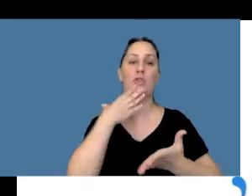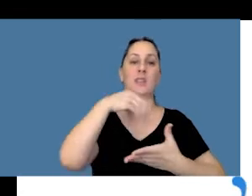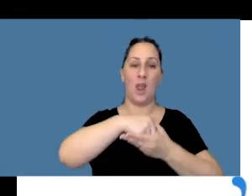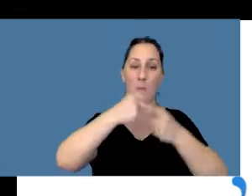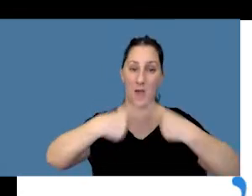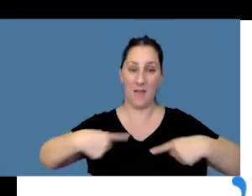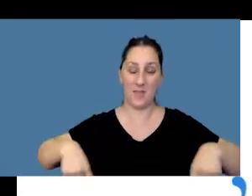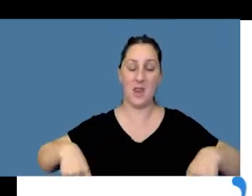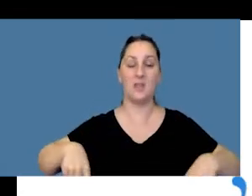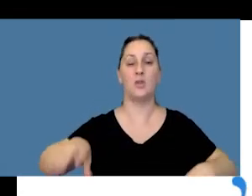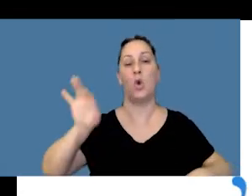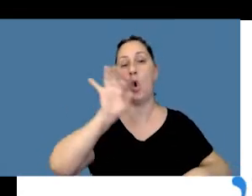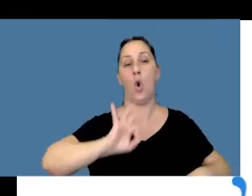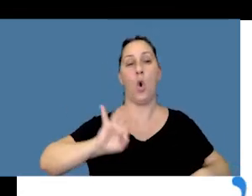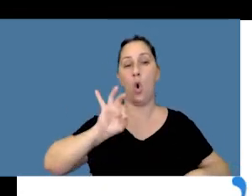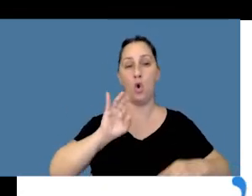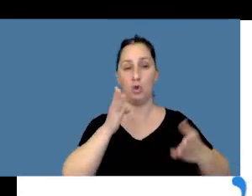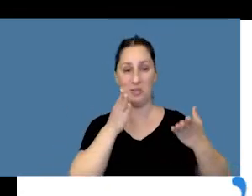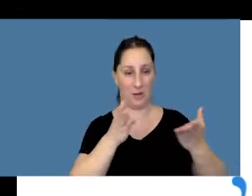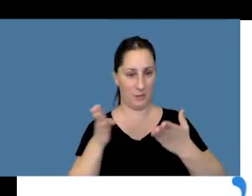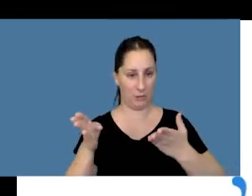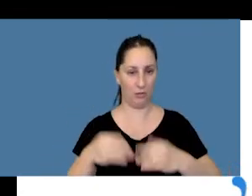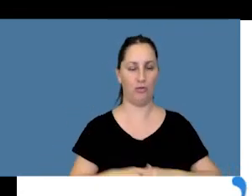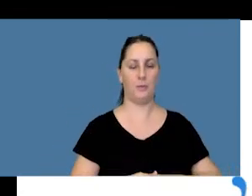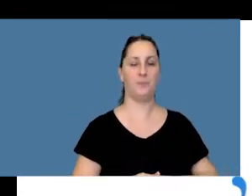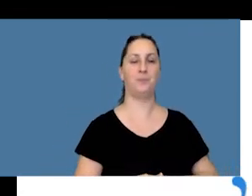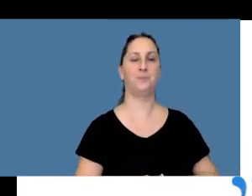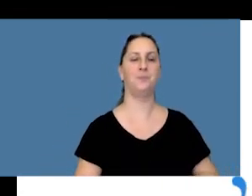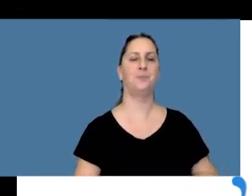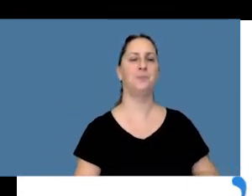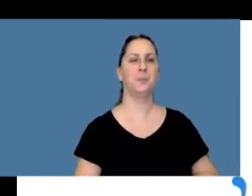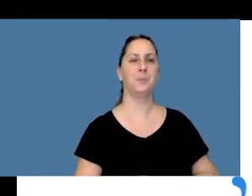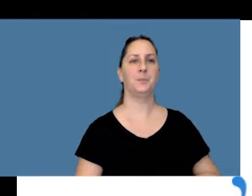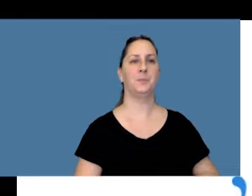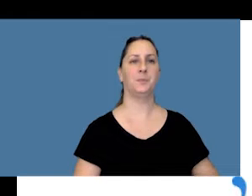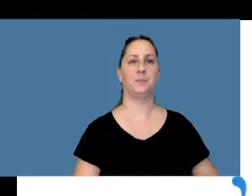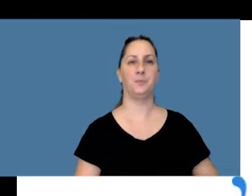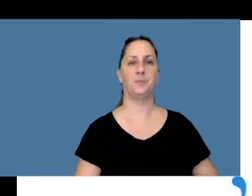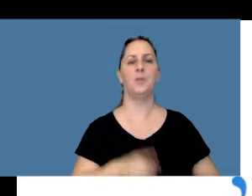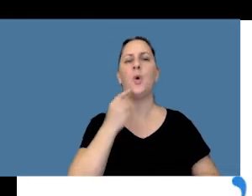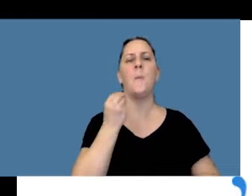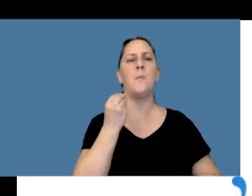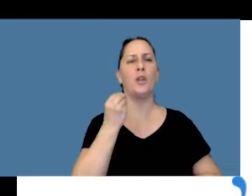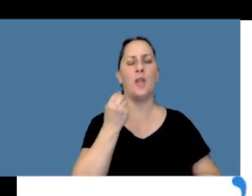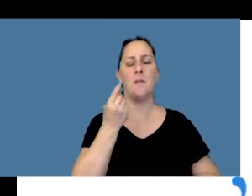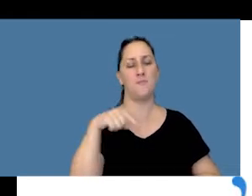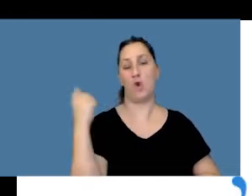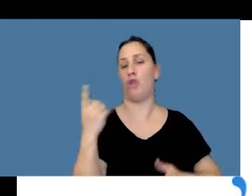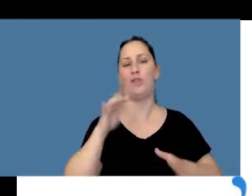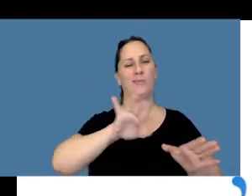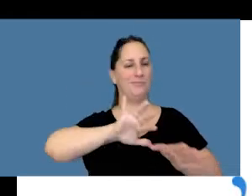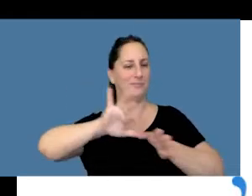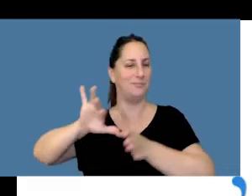bienes o para servicios. ¿Por qué, digamos, dejamos de lado a aquellos que